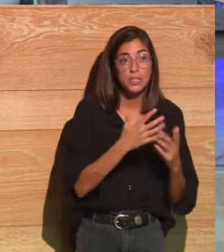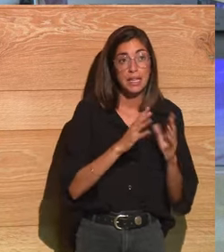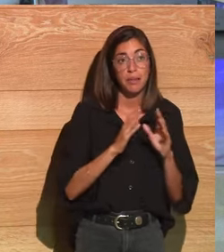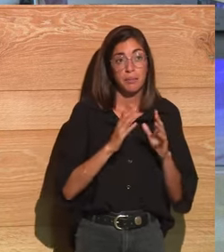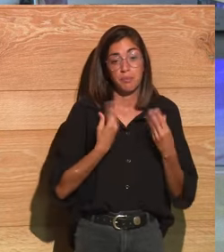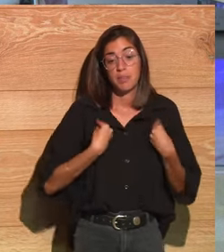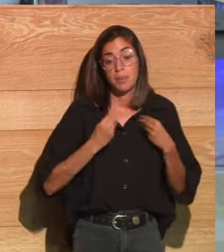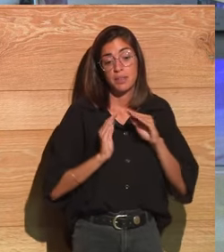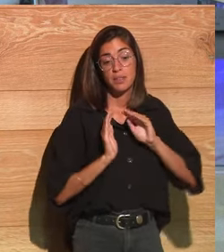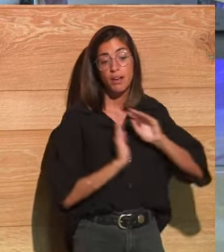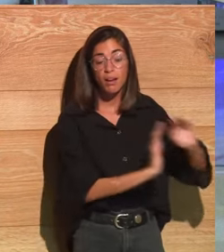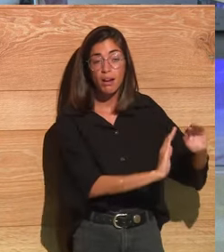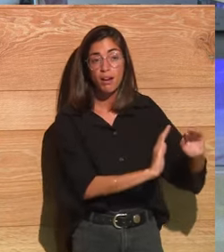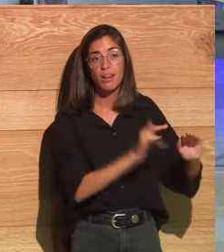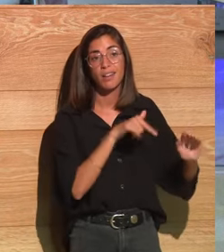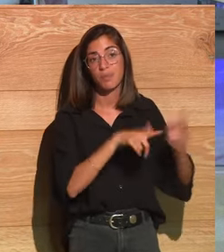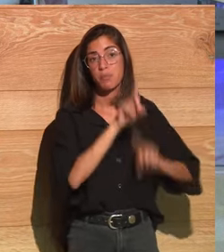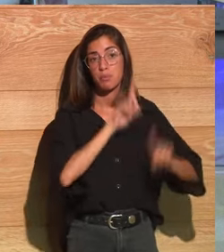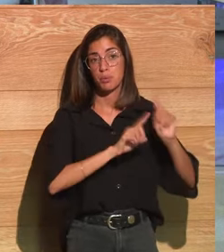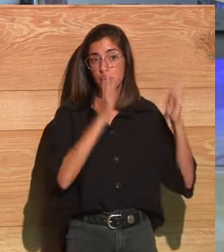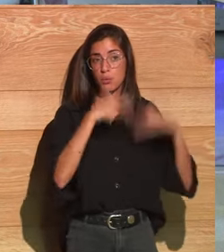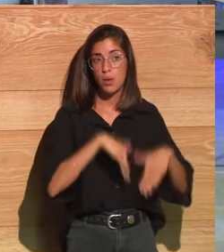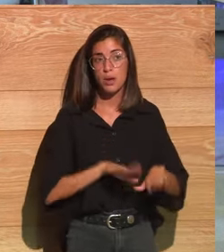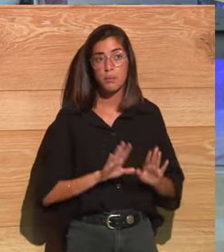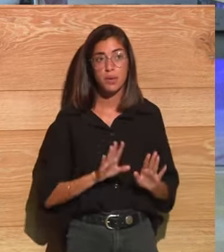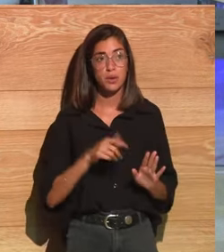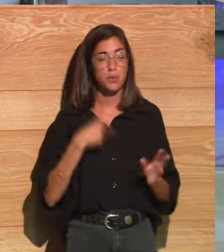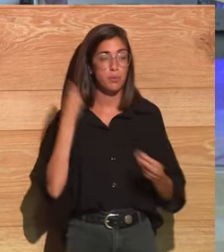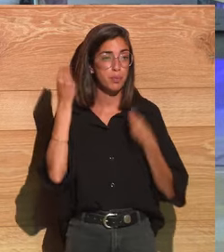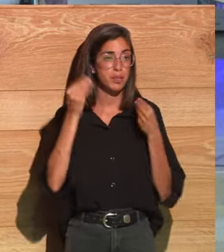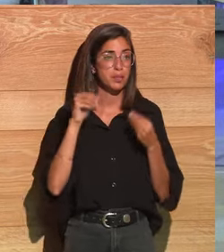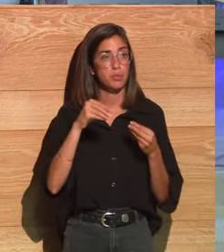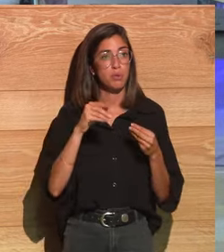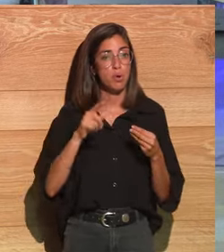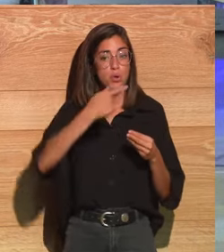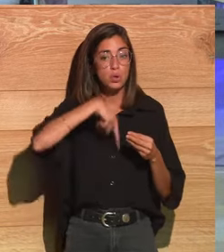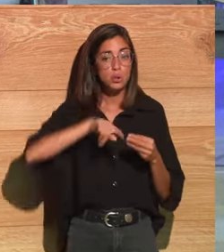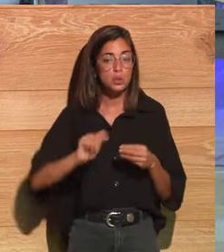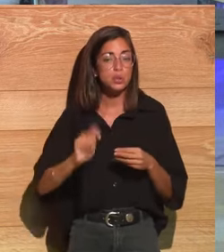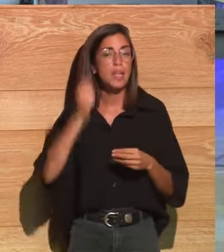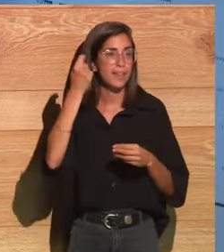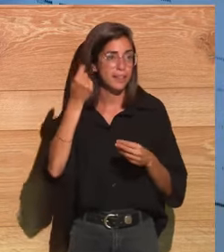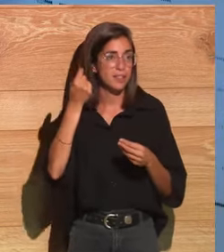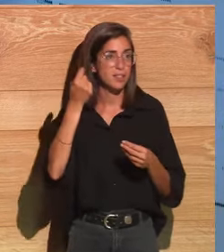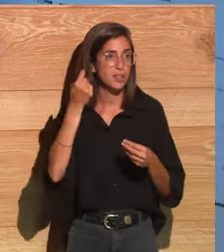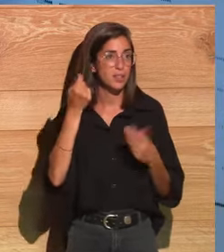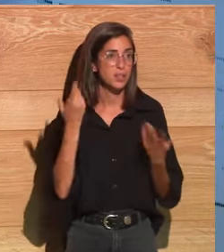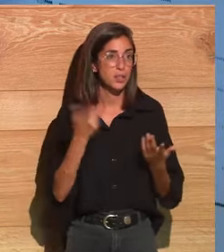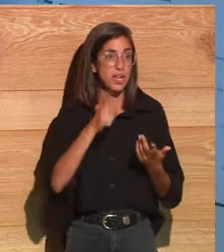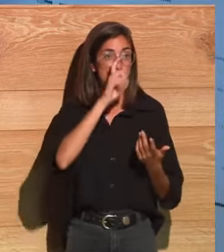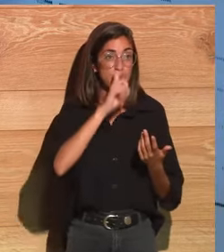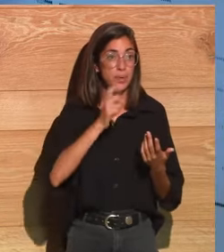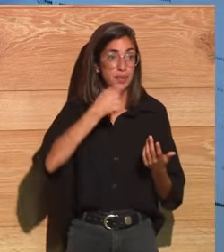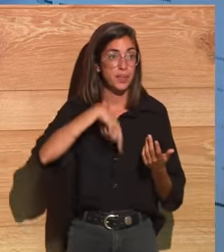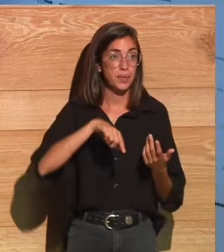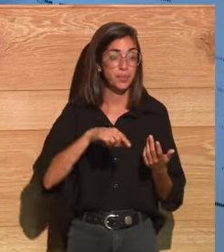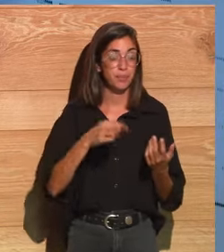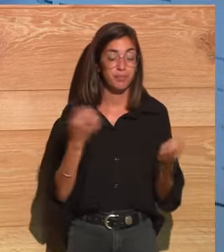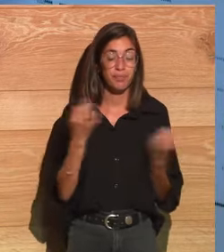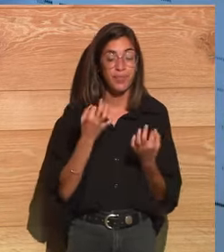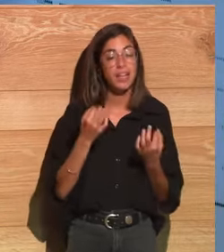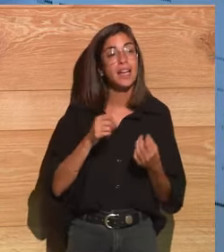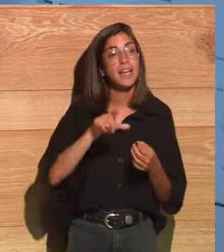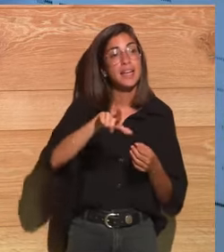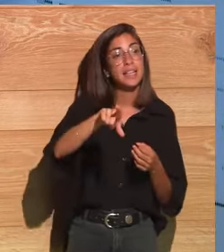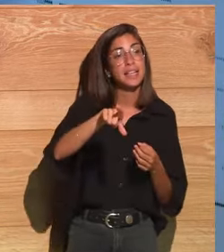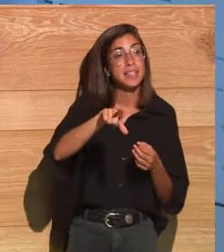son problemas parejos a este éxito que hemos tenido como especie. Y nos recuerda una cosa, que es que la selección natural no solo afecta a los